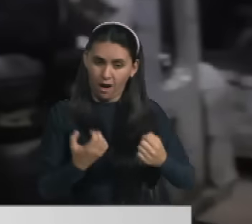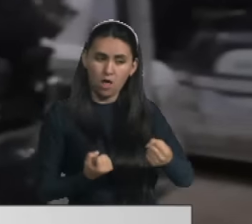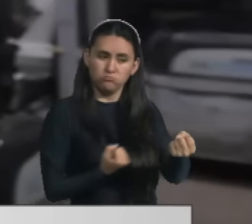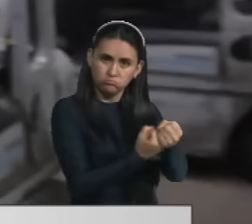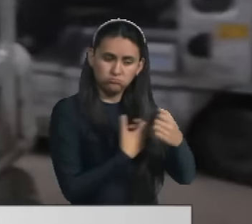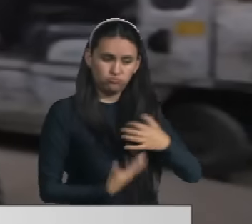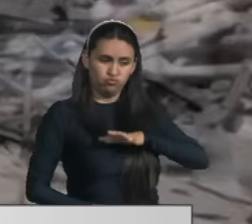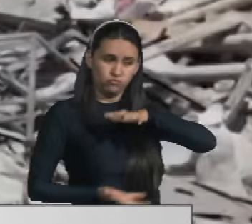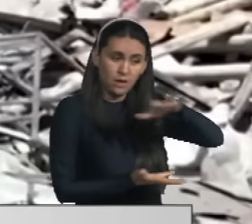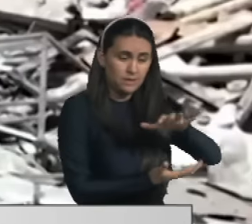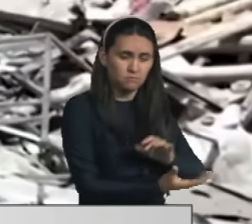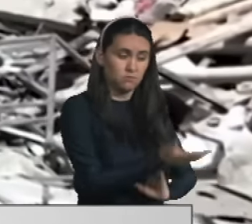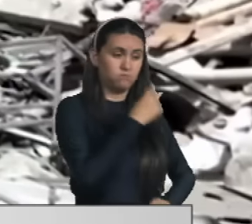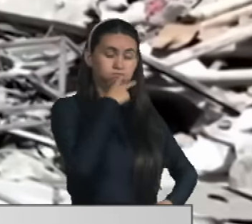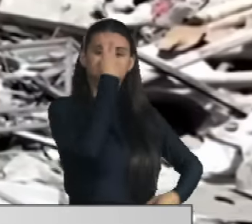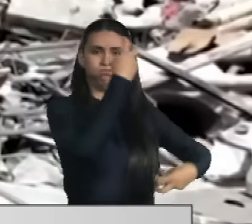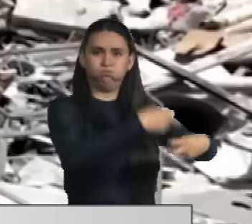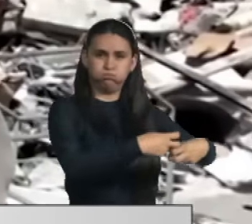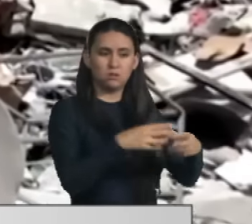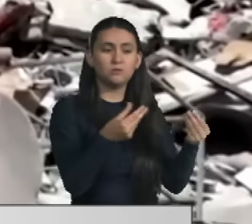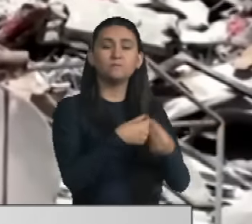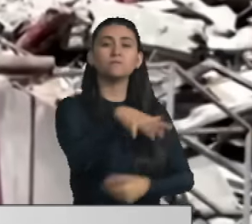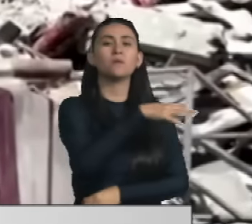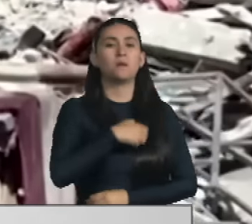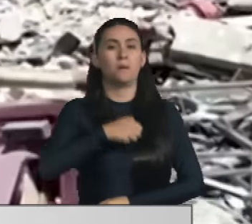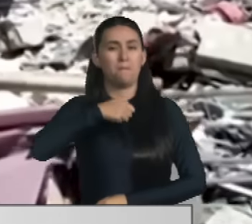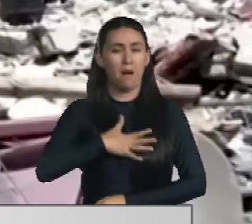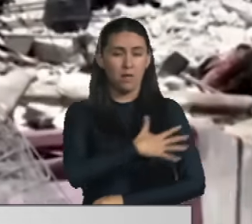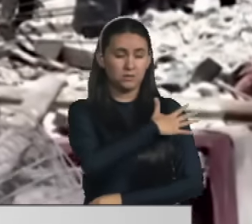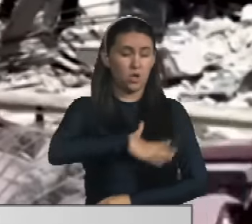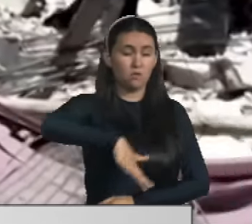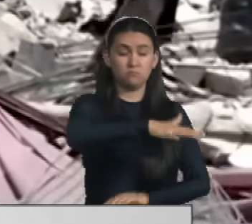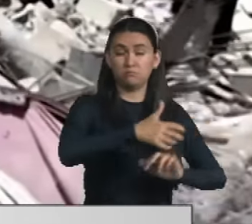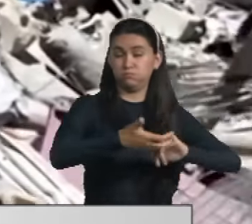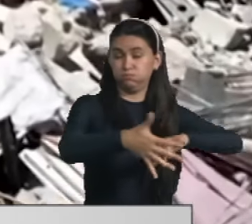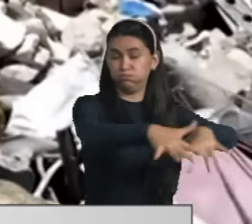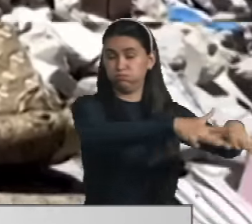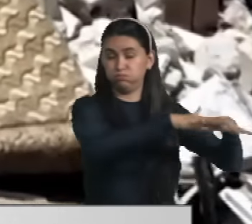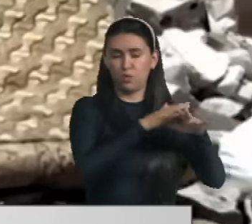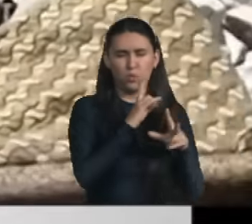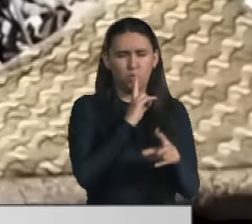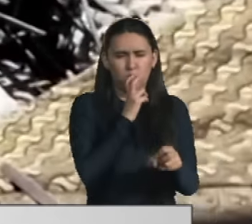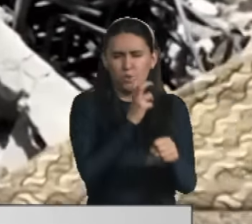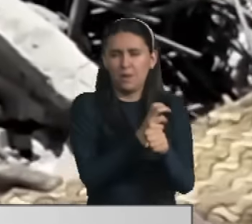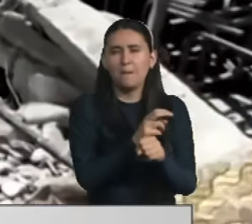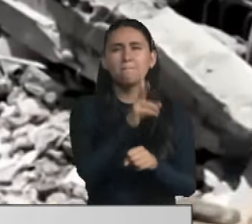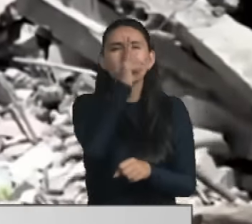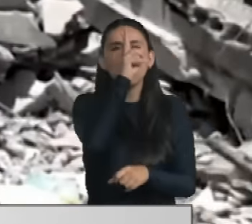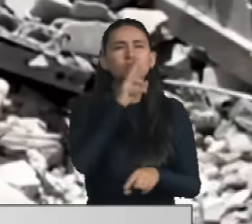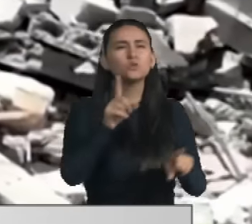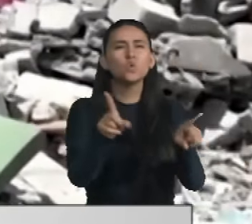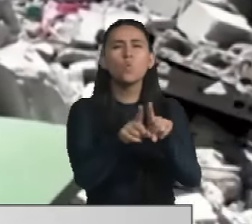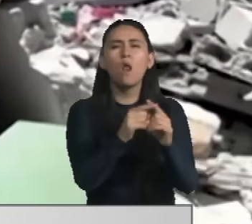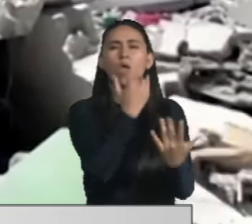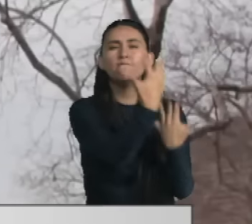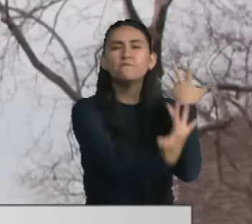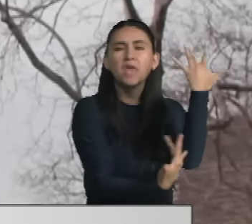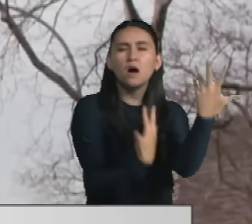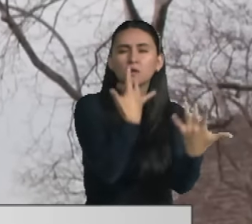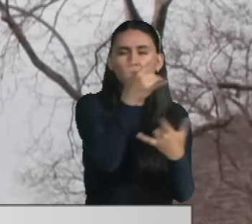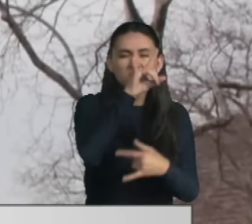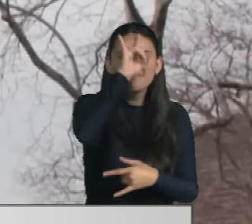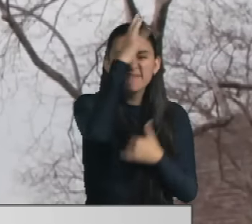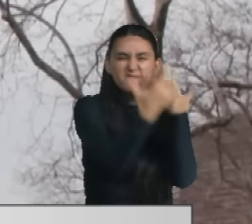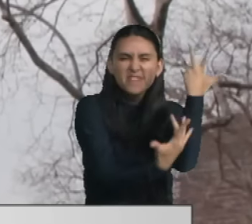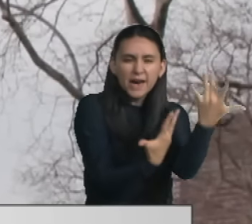que la destrucción en el enclave palestino es tan dramático que describirlo como un infierno en la tierra es acertado.